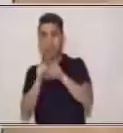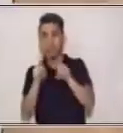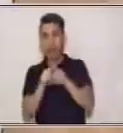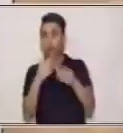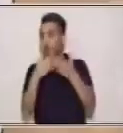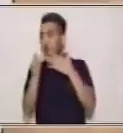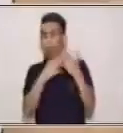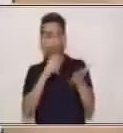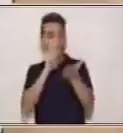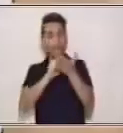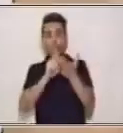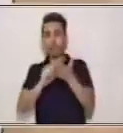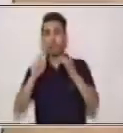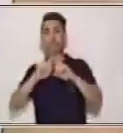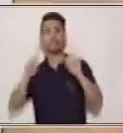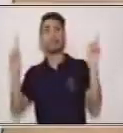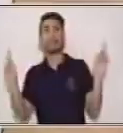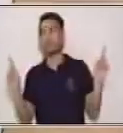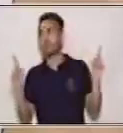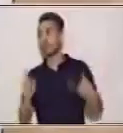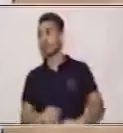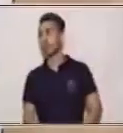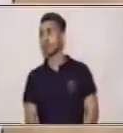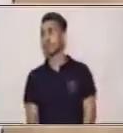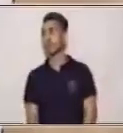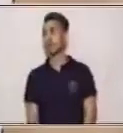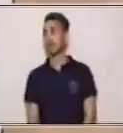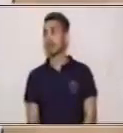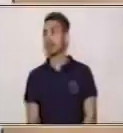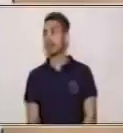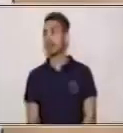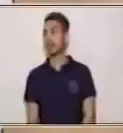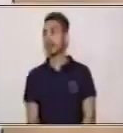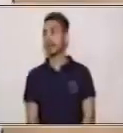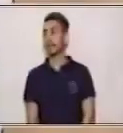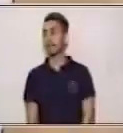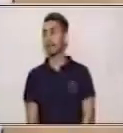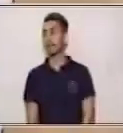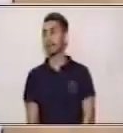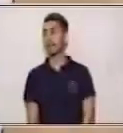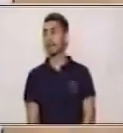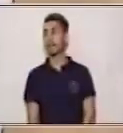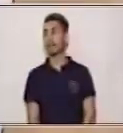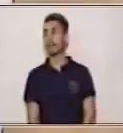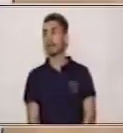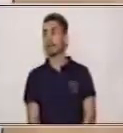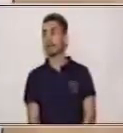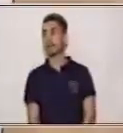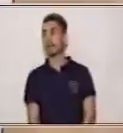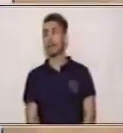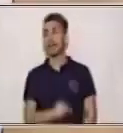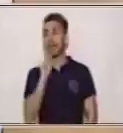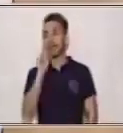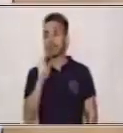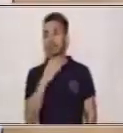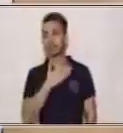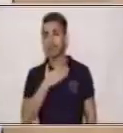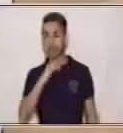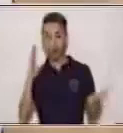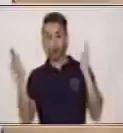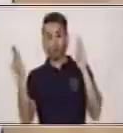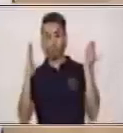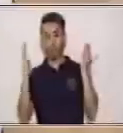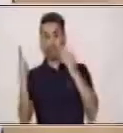manera. 1/2 es igual a 2/4 y es igual a 4/8. Esa es nuestra comparación de